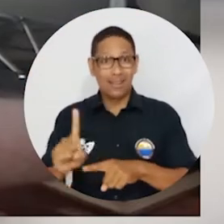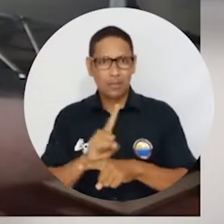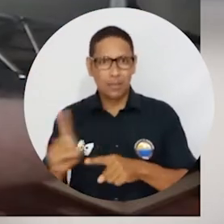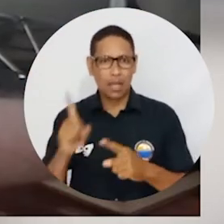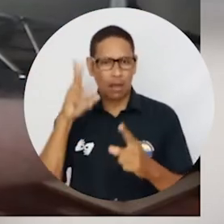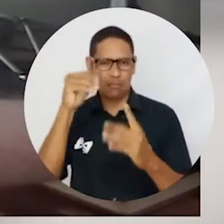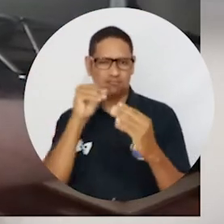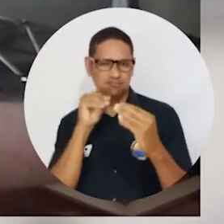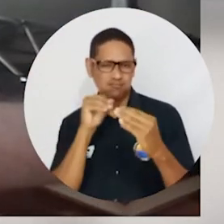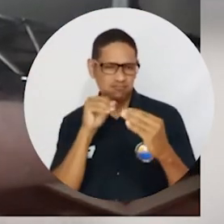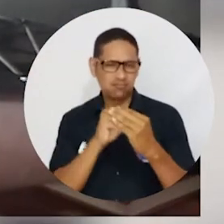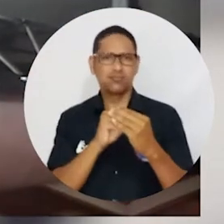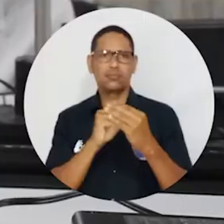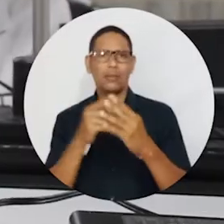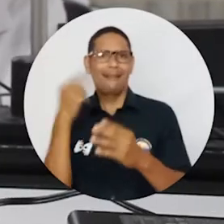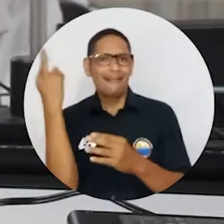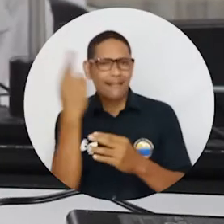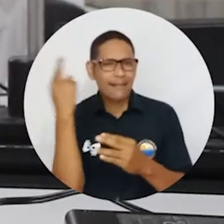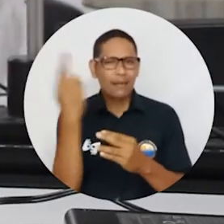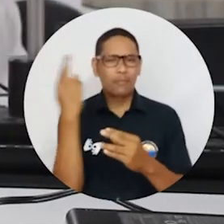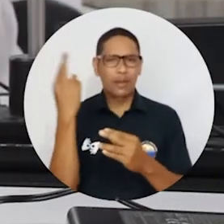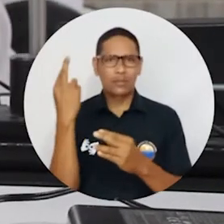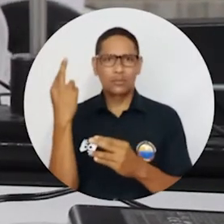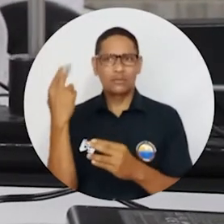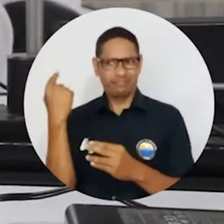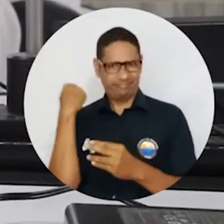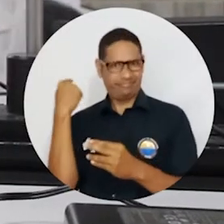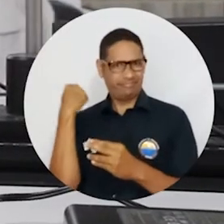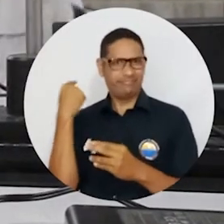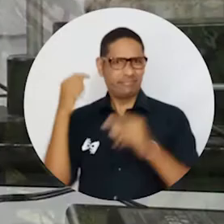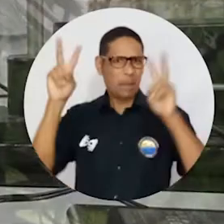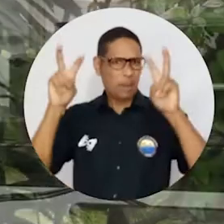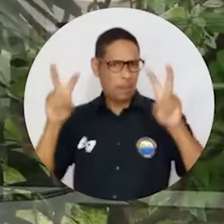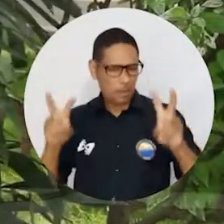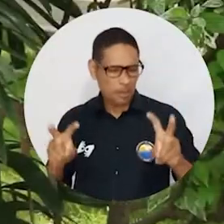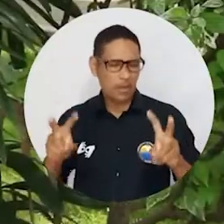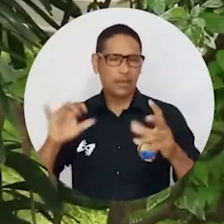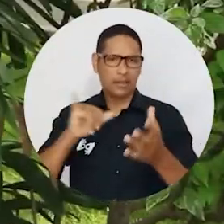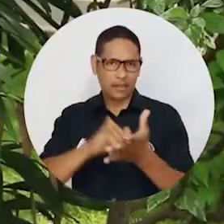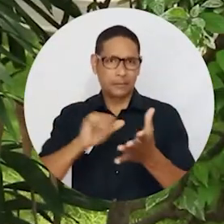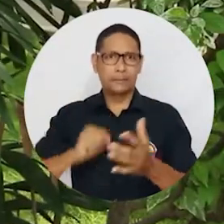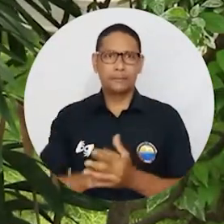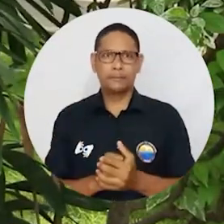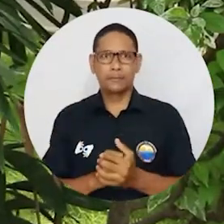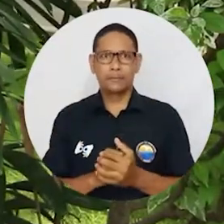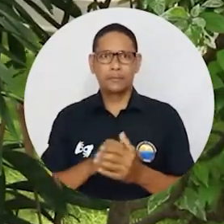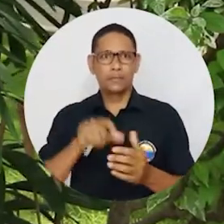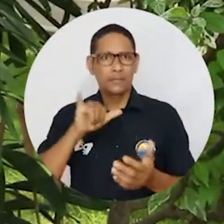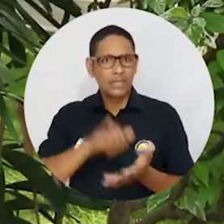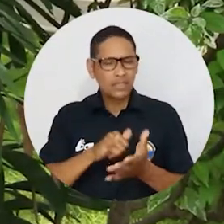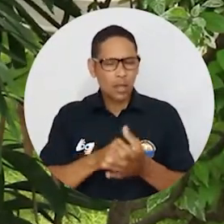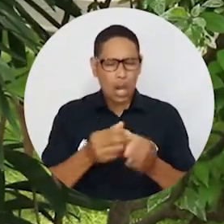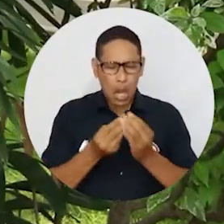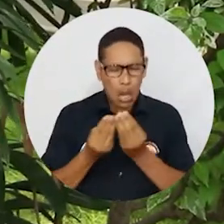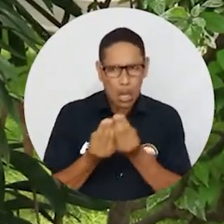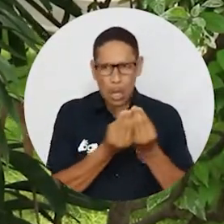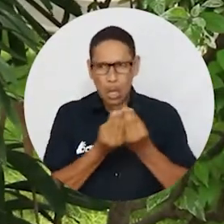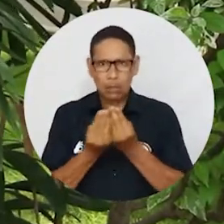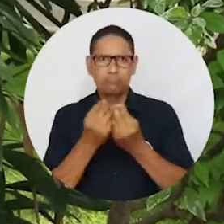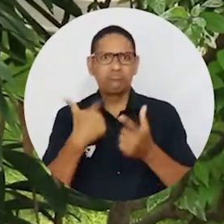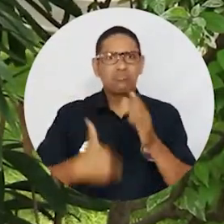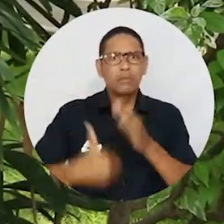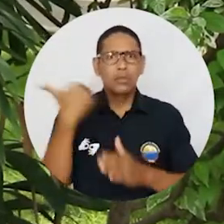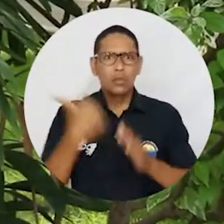y repaso temático, que se cumplió durante estos últimos días. Este consejo de facultad ampliado tuvo a bien establecer